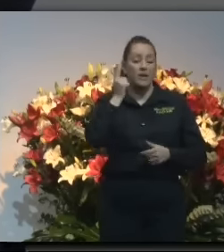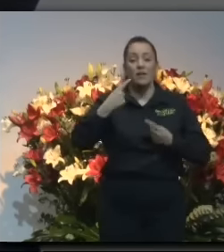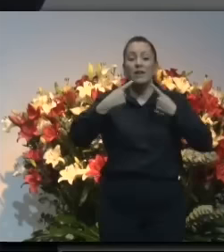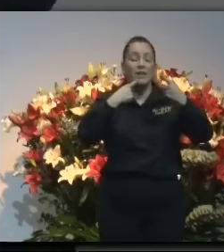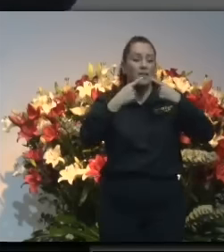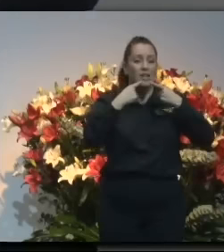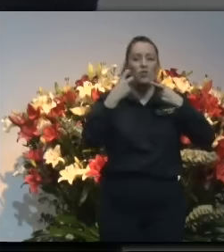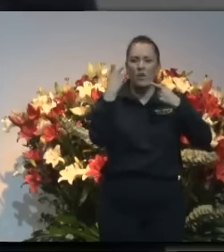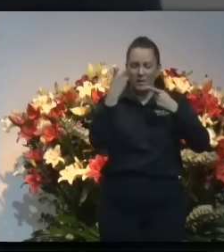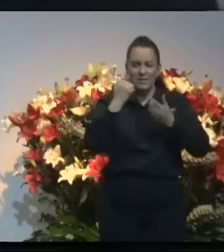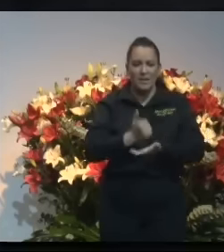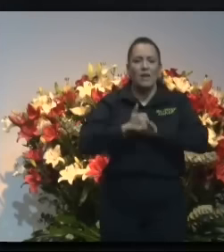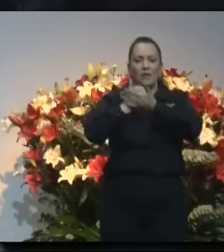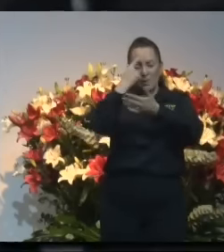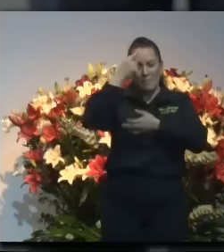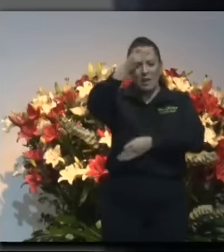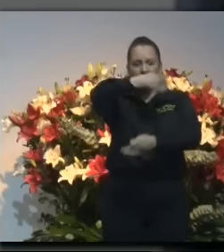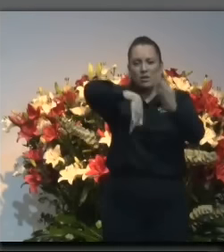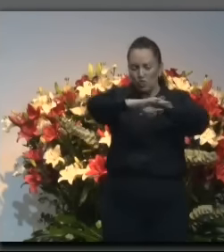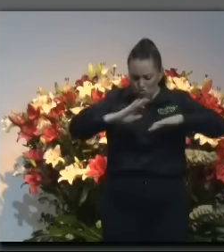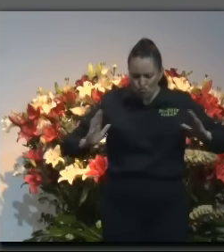provechoso. Gracias, bienvenida.